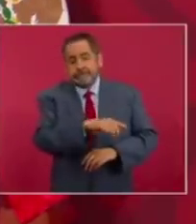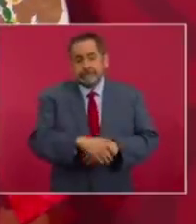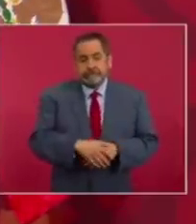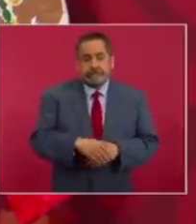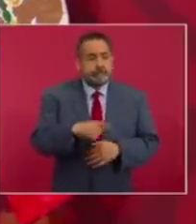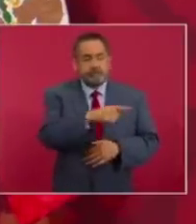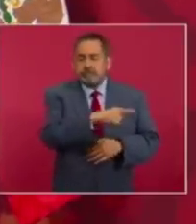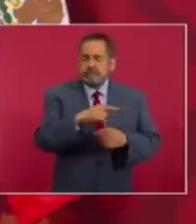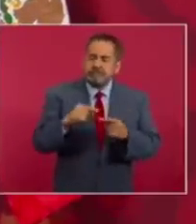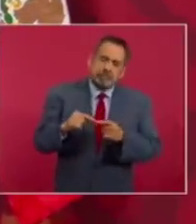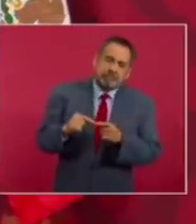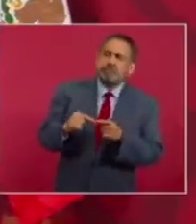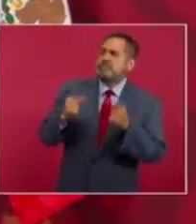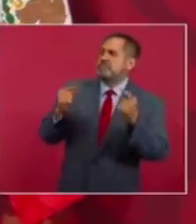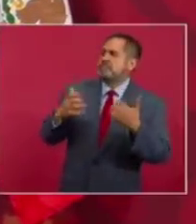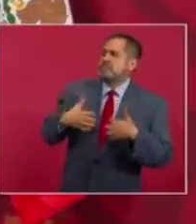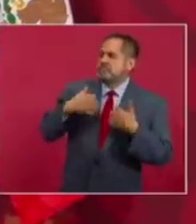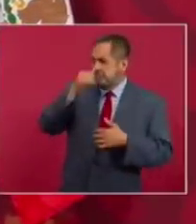de reaccionarios.